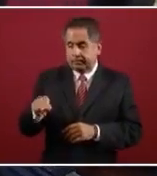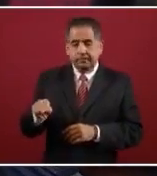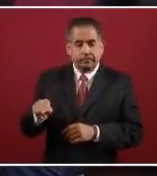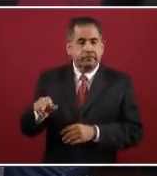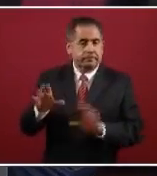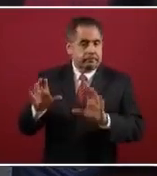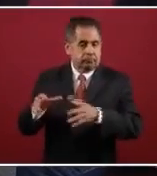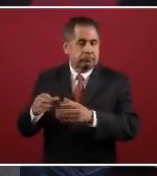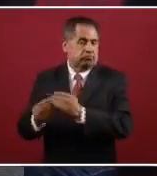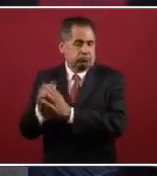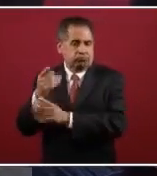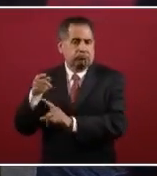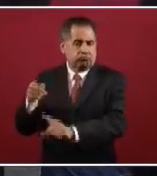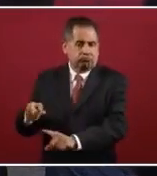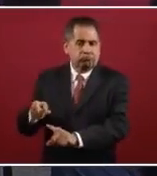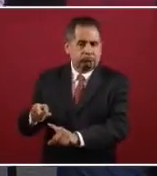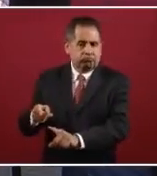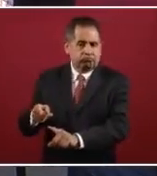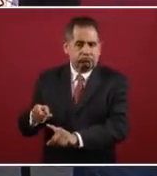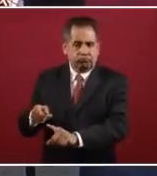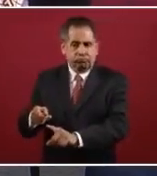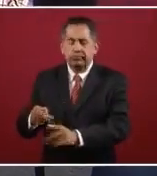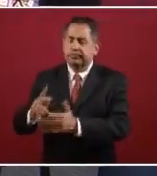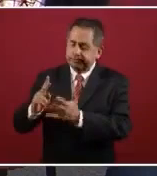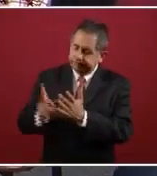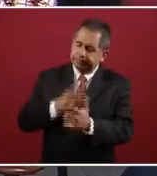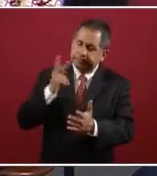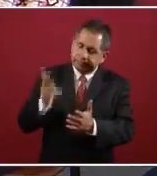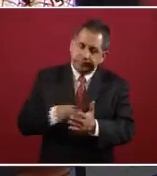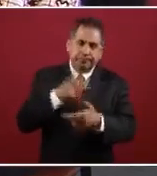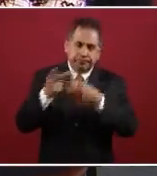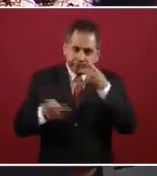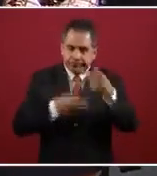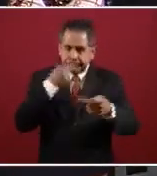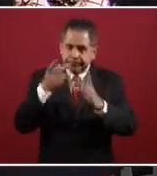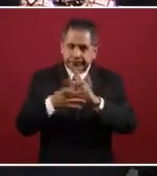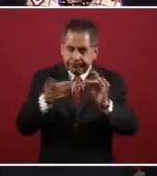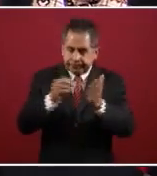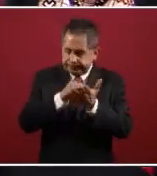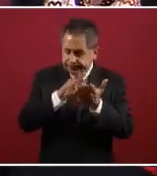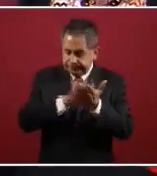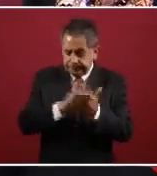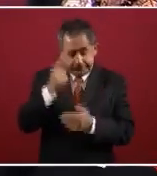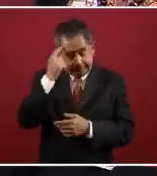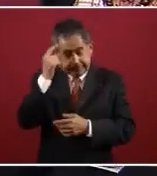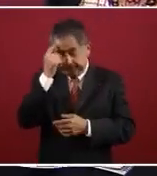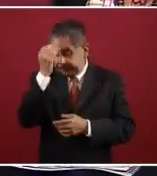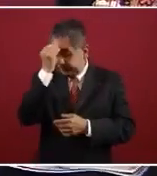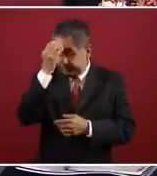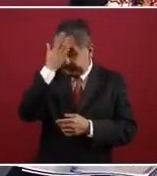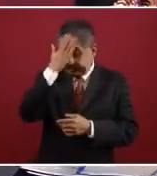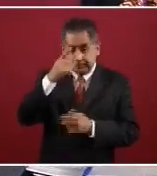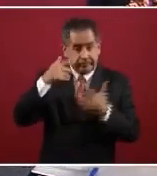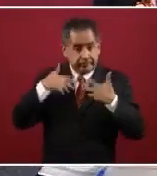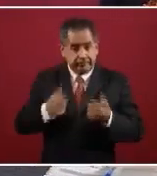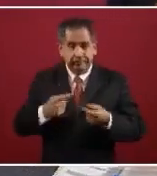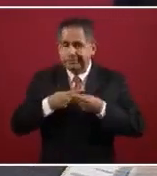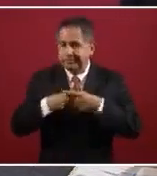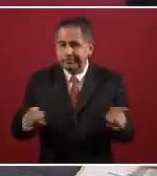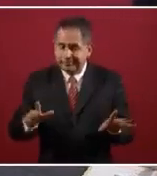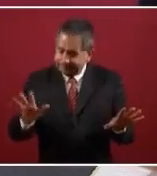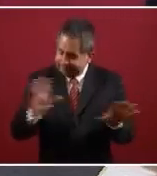Aunque ya se ha dicho, hay que repetirlo para que se entienda que es un